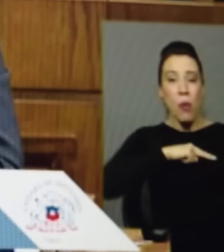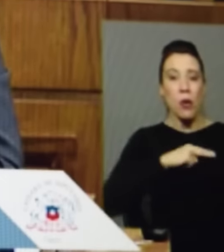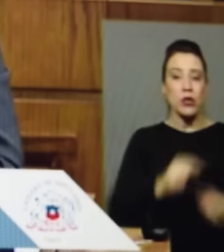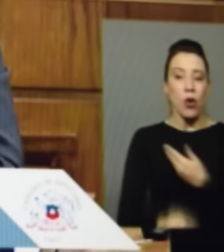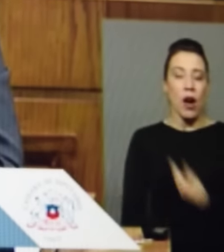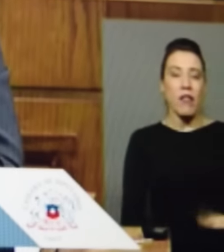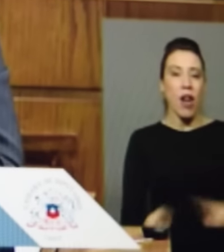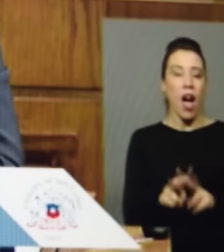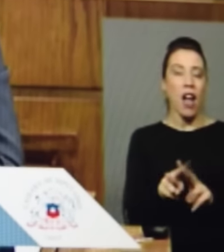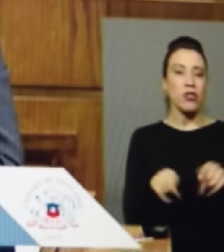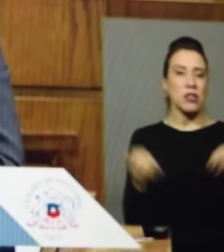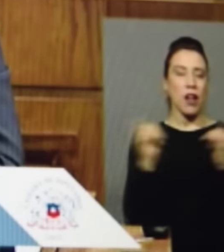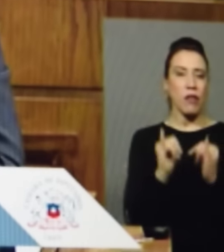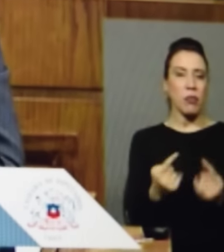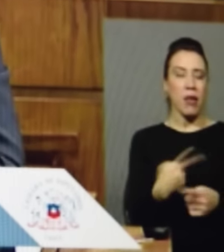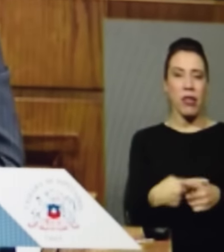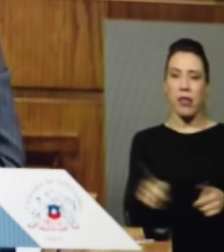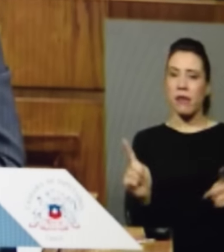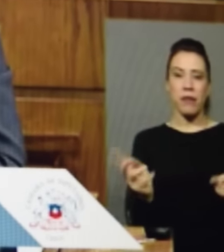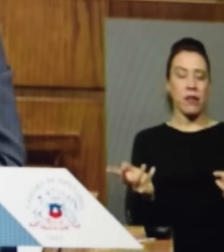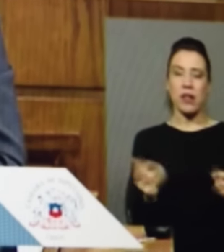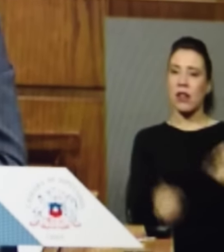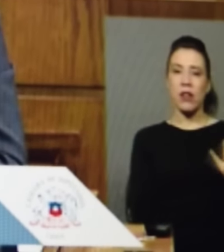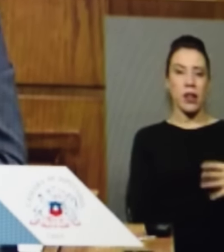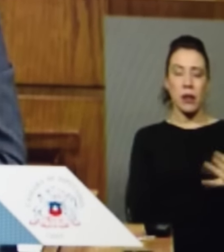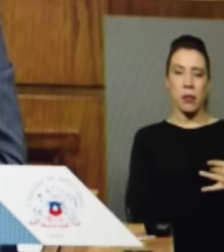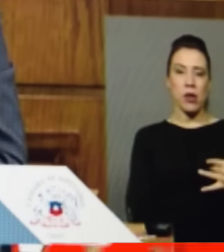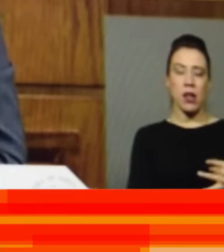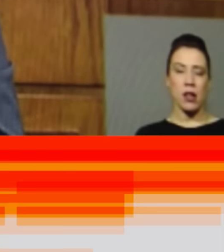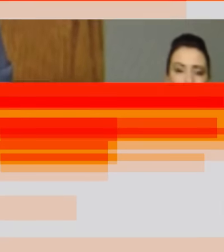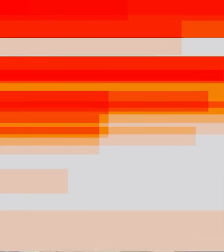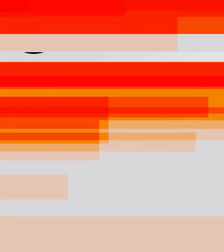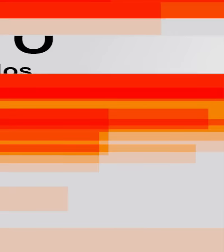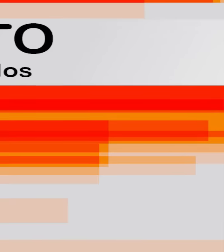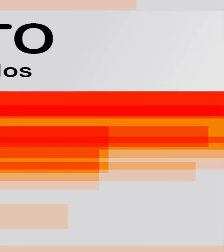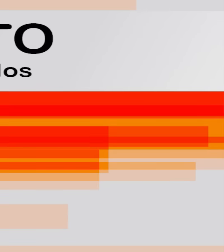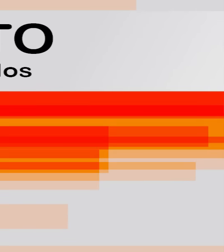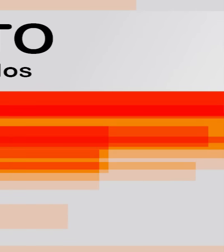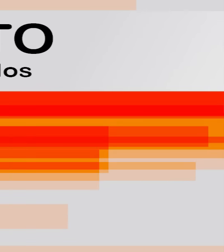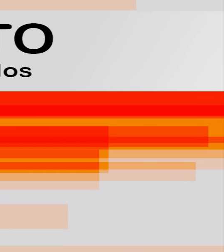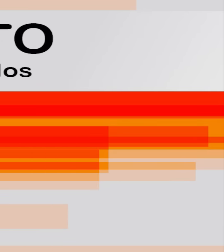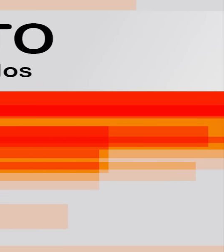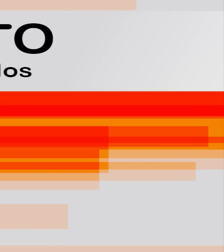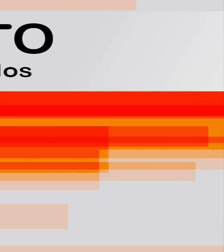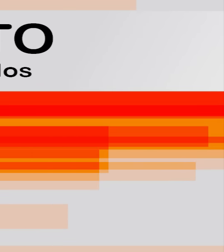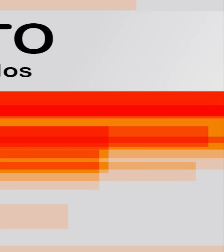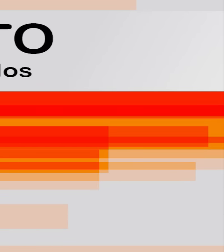ha actuado de esta manera con una importante comuna de la provincia de Concepción.